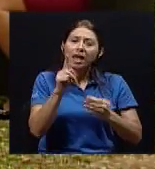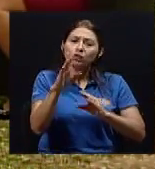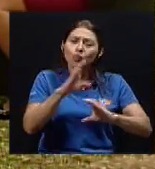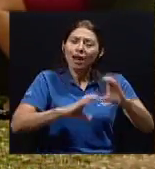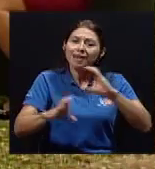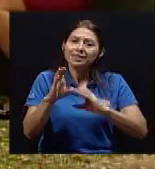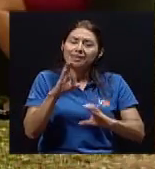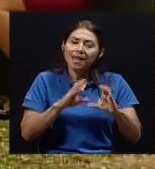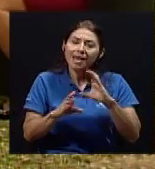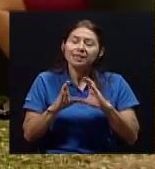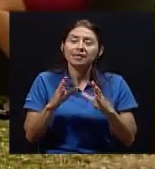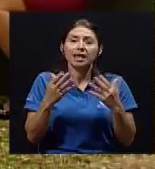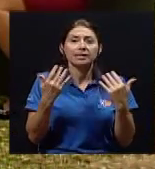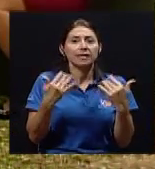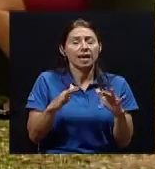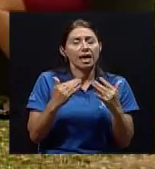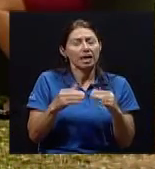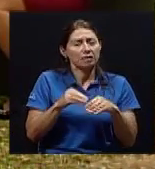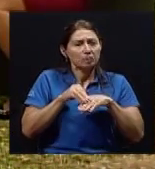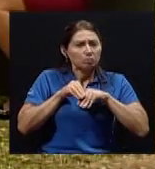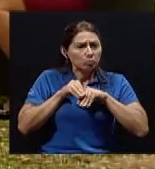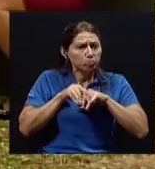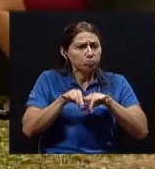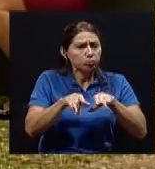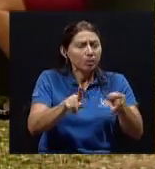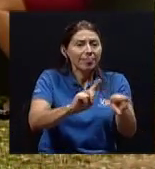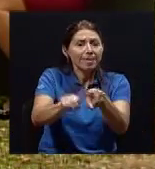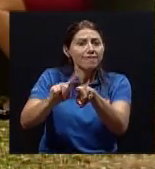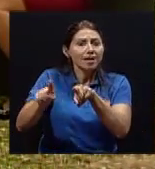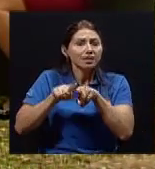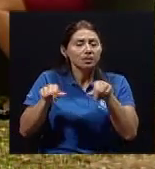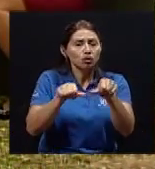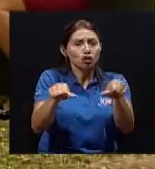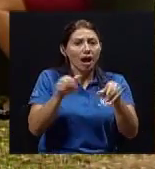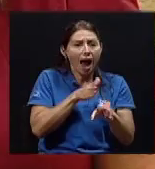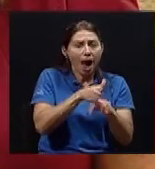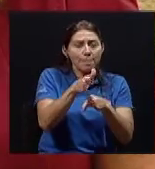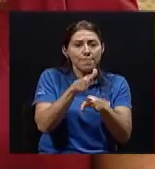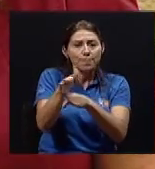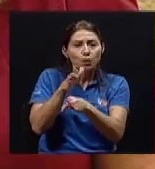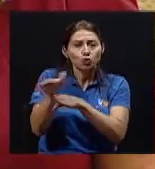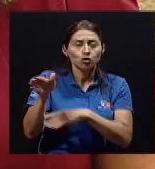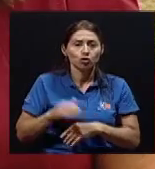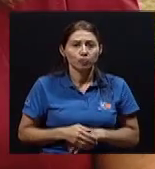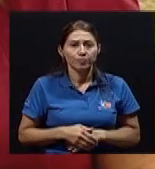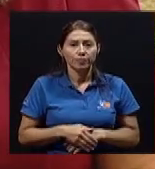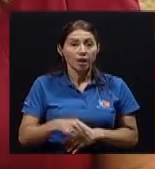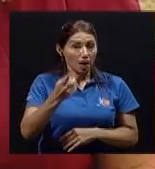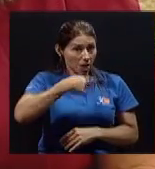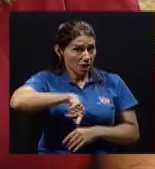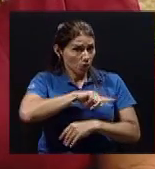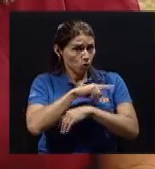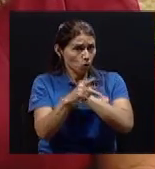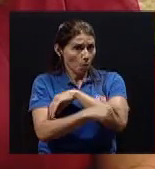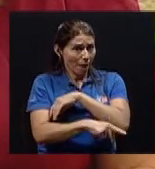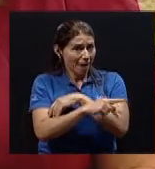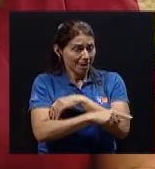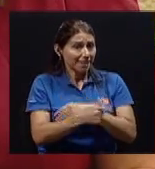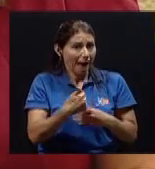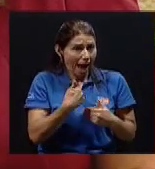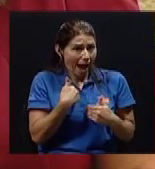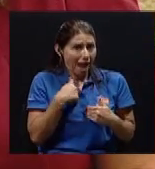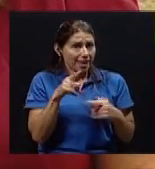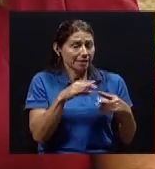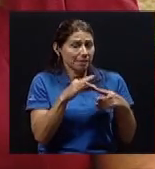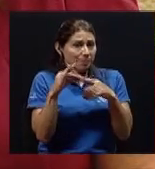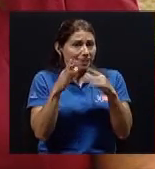Es una de las ciencias realmente que tiene injerencia en muy diversos campos. Y en nuestro país existe esa especialidad